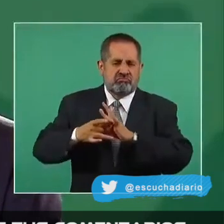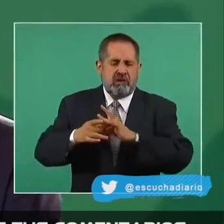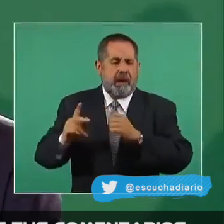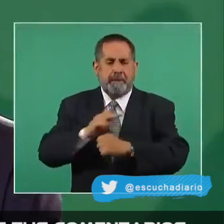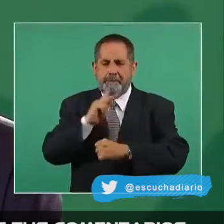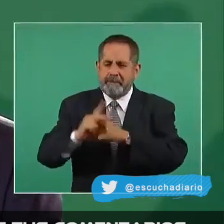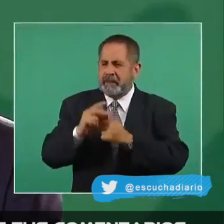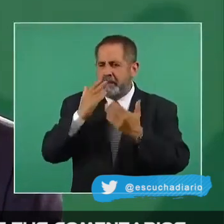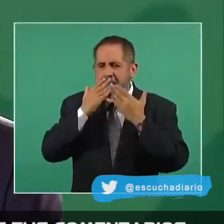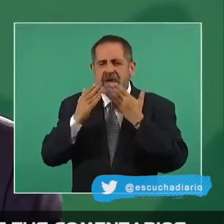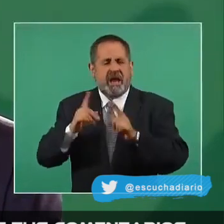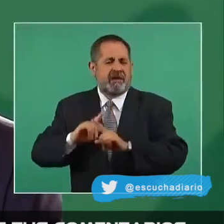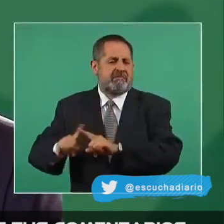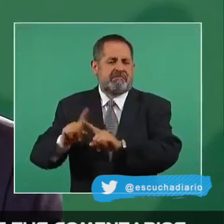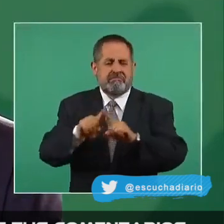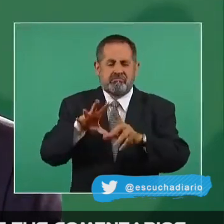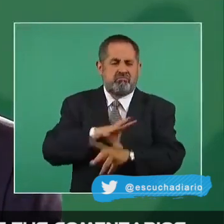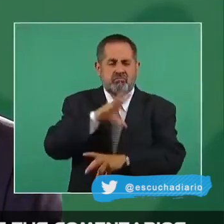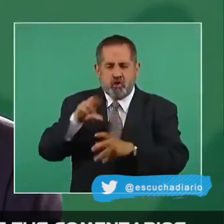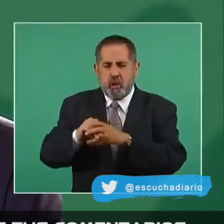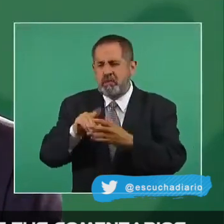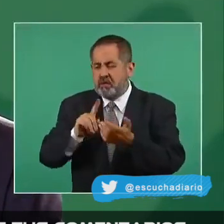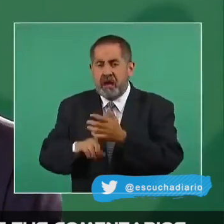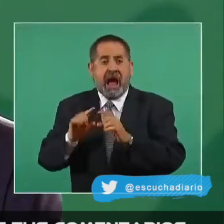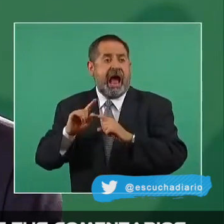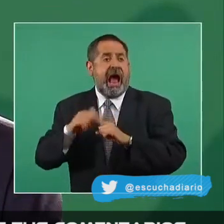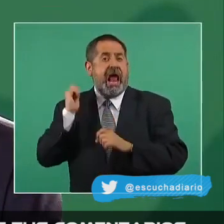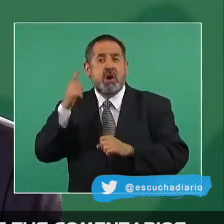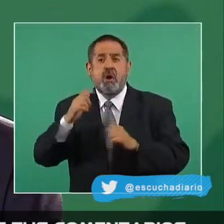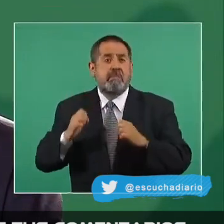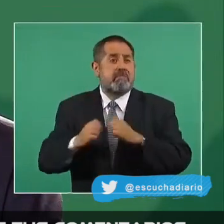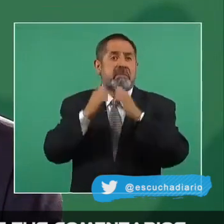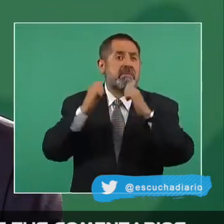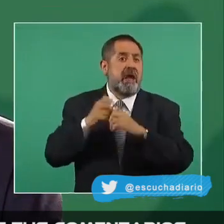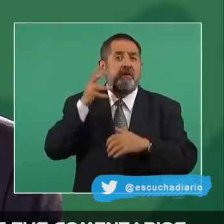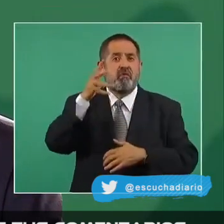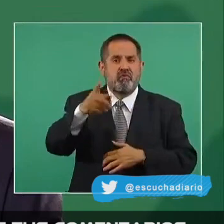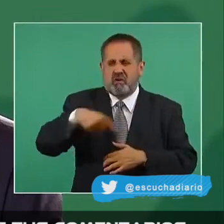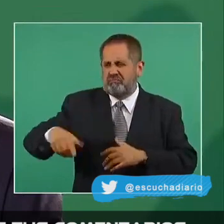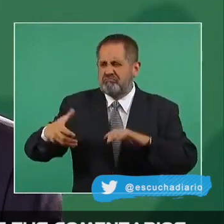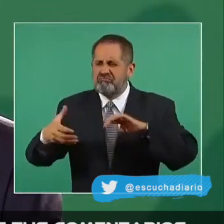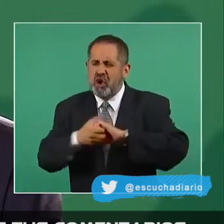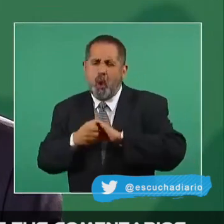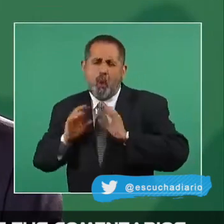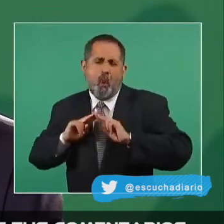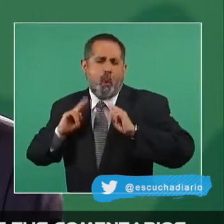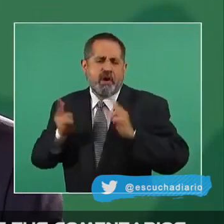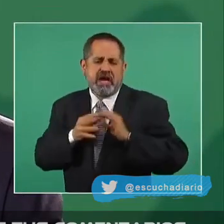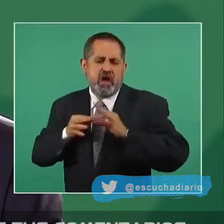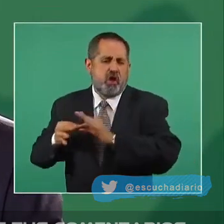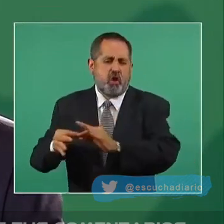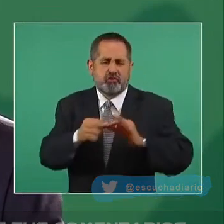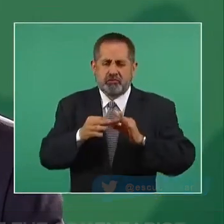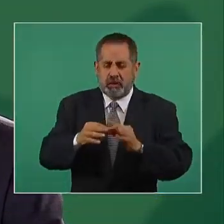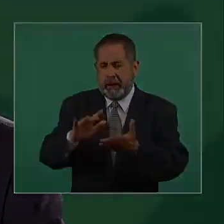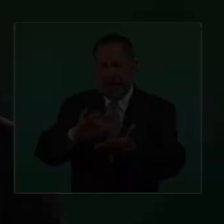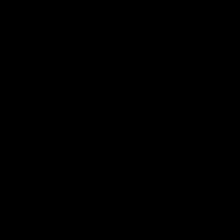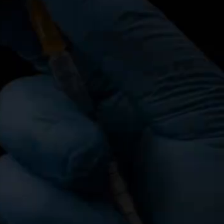podría propiciar que la gente no se vacune, afectando a la sociedad mexicana en su conjunto. Seguiremos